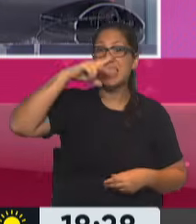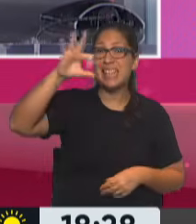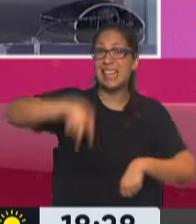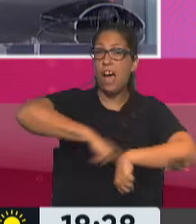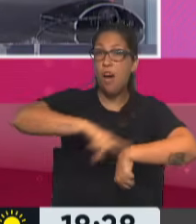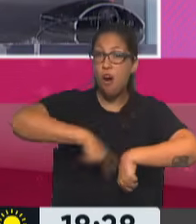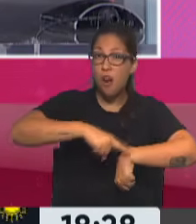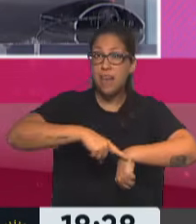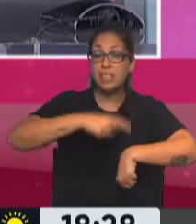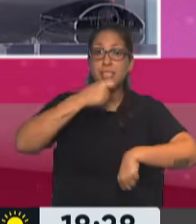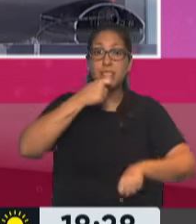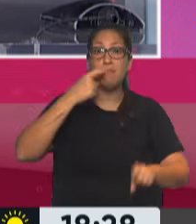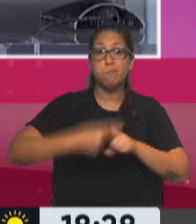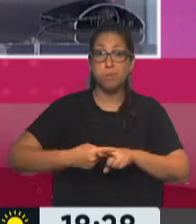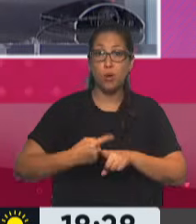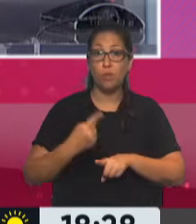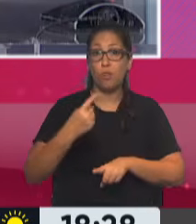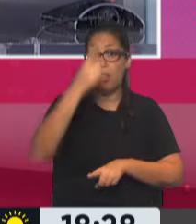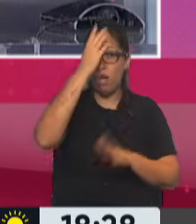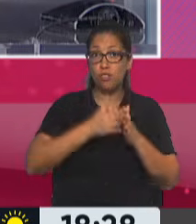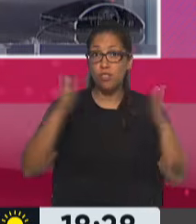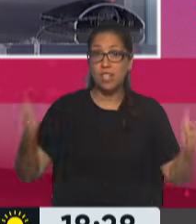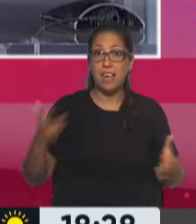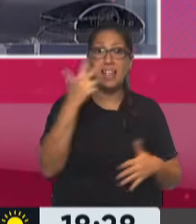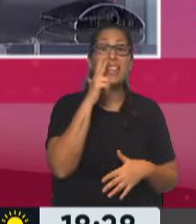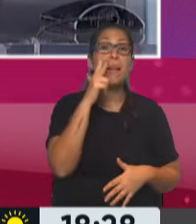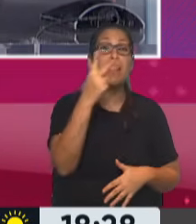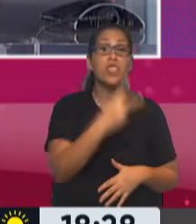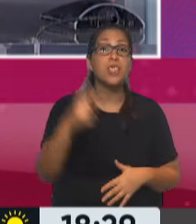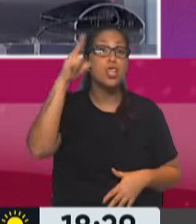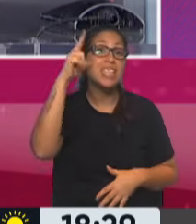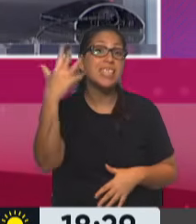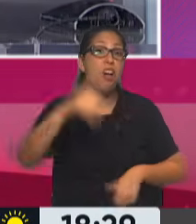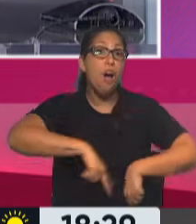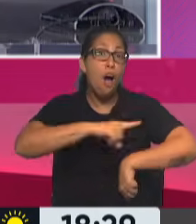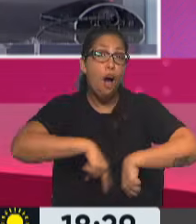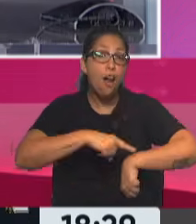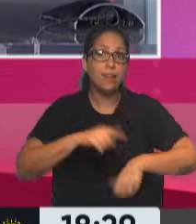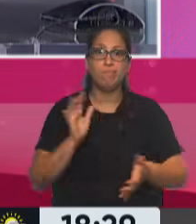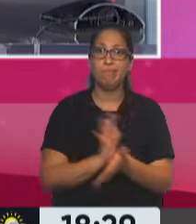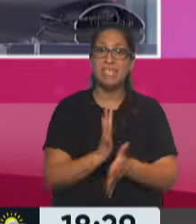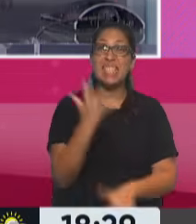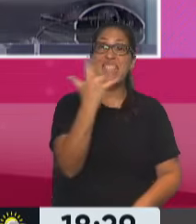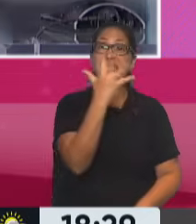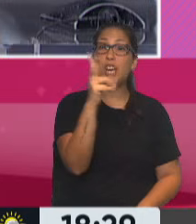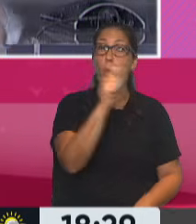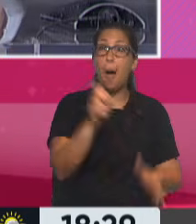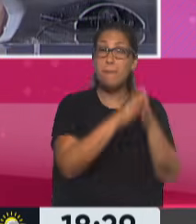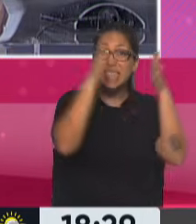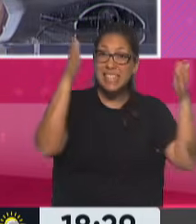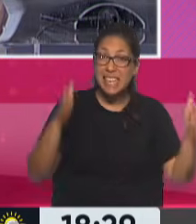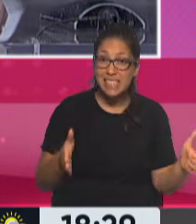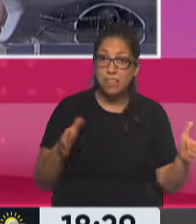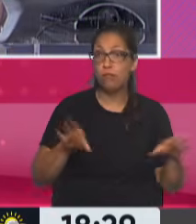la multiplicás, básicamente, por un año, tenés 3.285 horas. En pocas palabras, hay 5 meses, de 12 meses